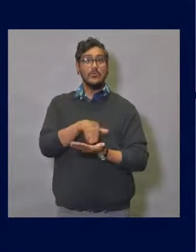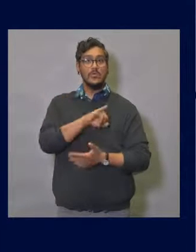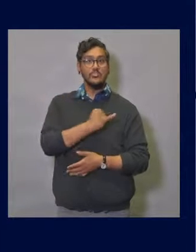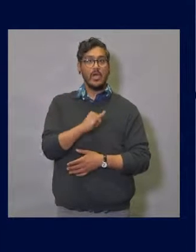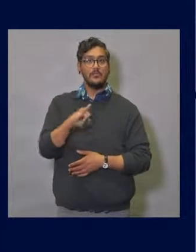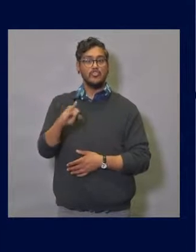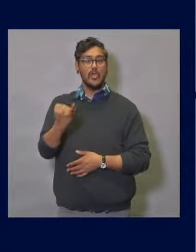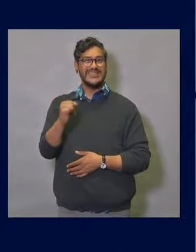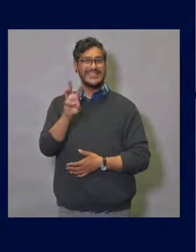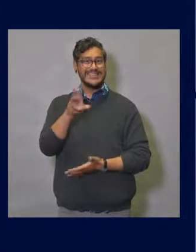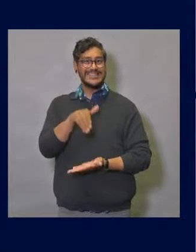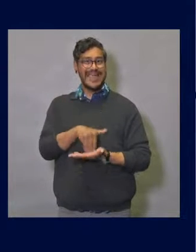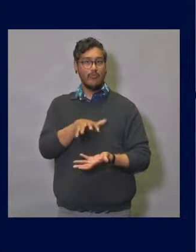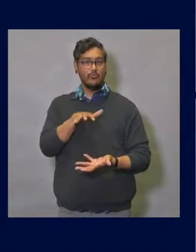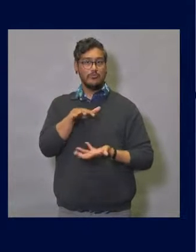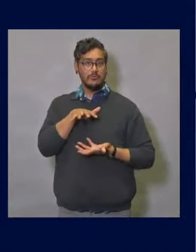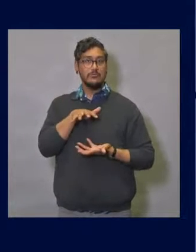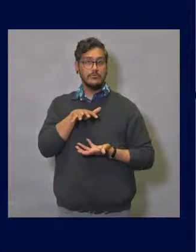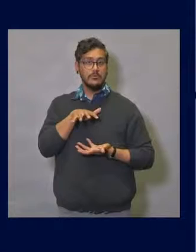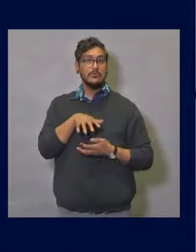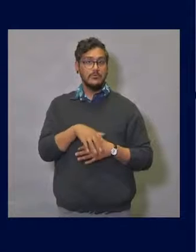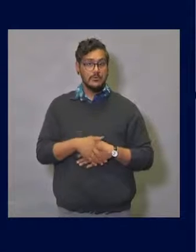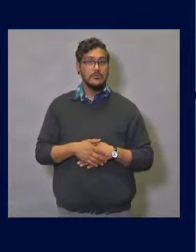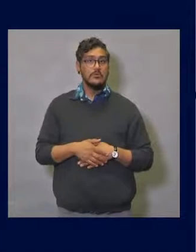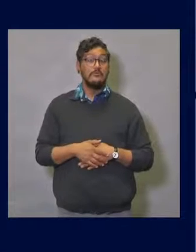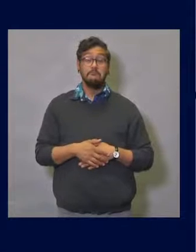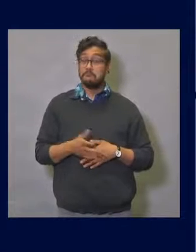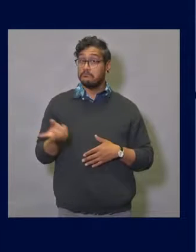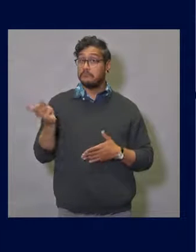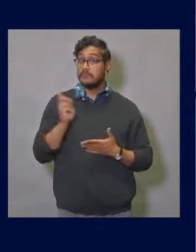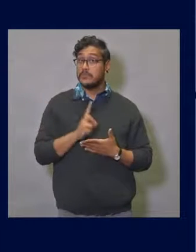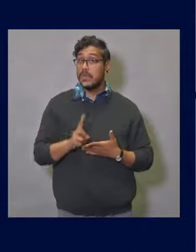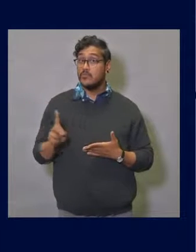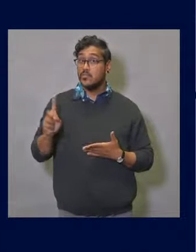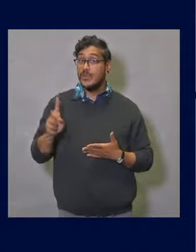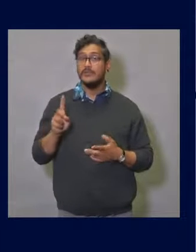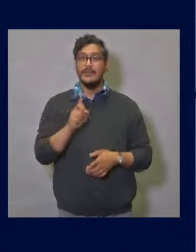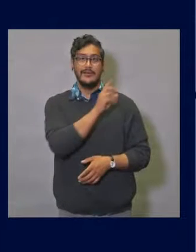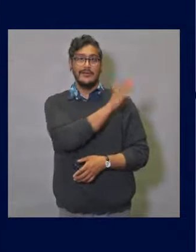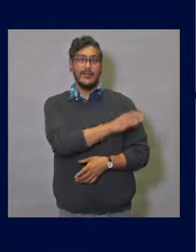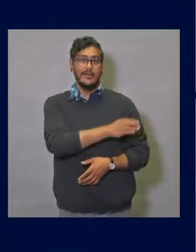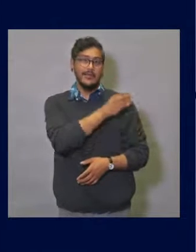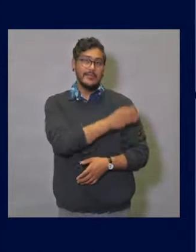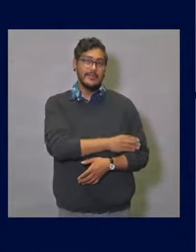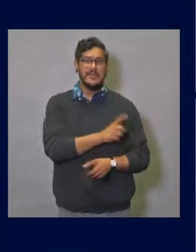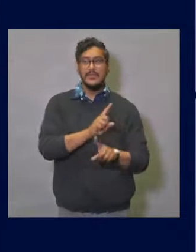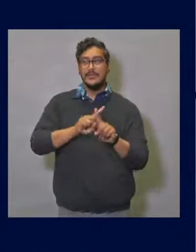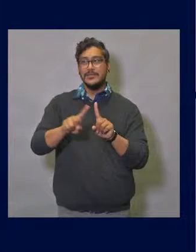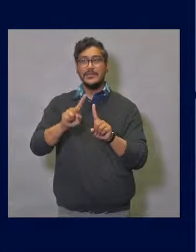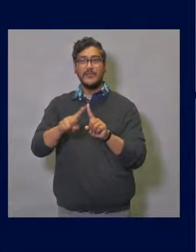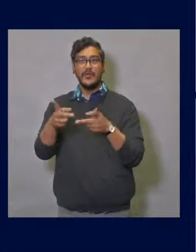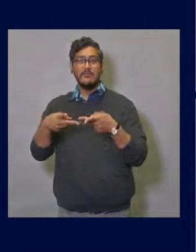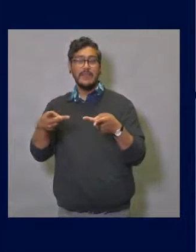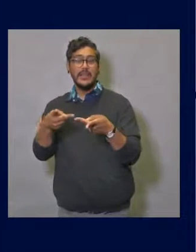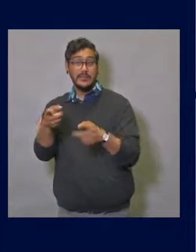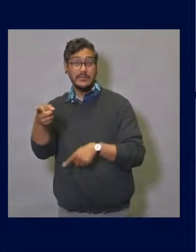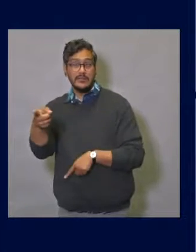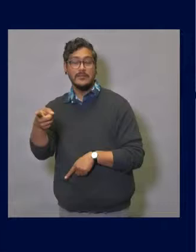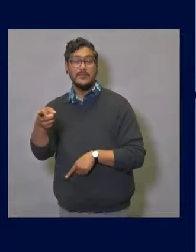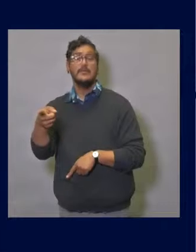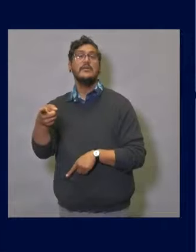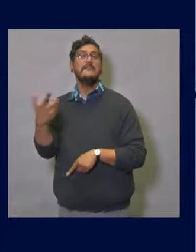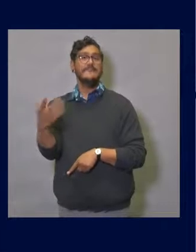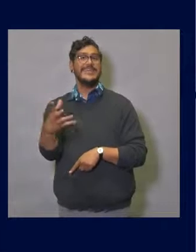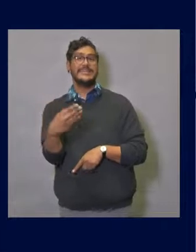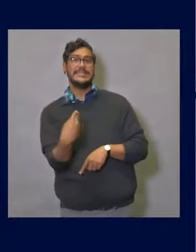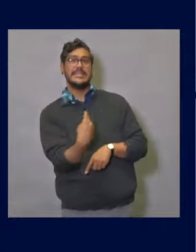& Johnson. Al igual que la semana pasada, nuestras clínicas y centros de salud calificados a nivel federal están administrando